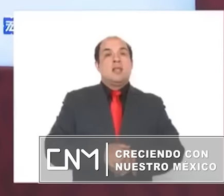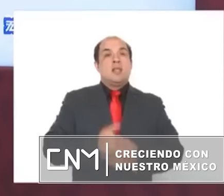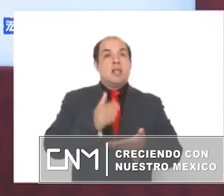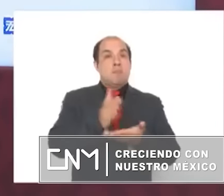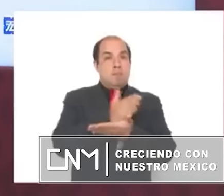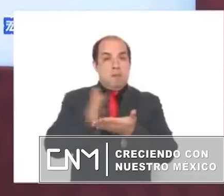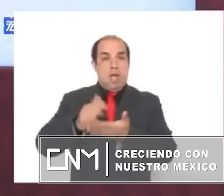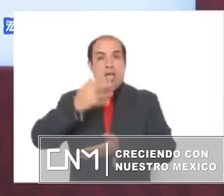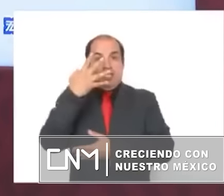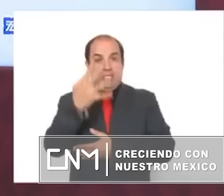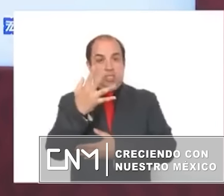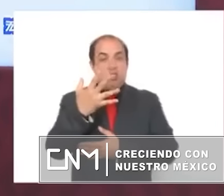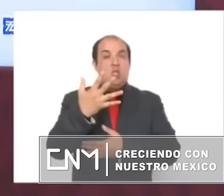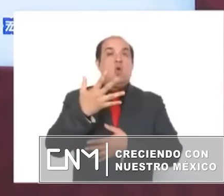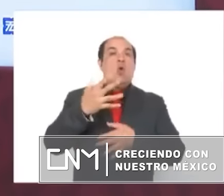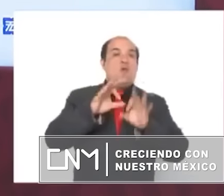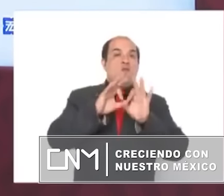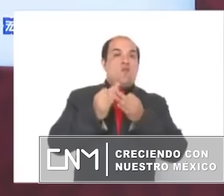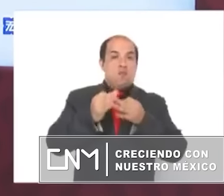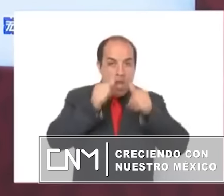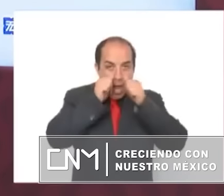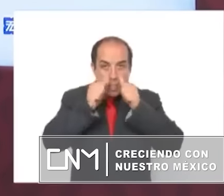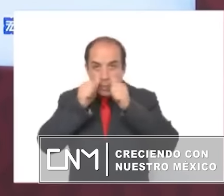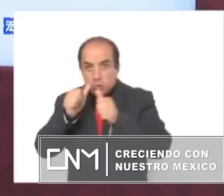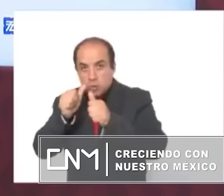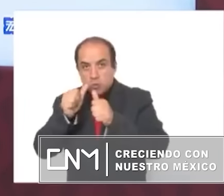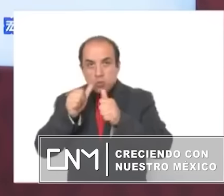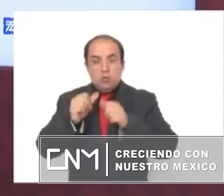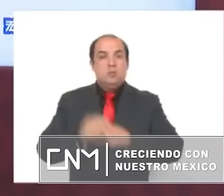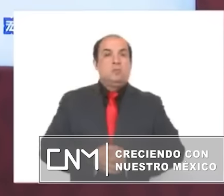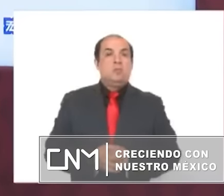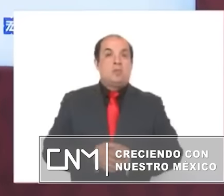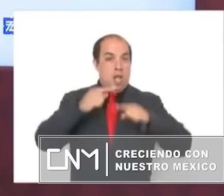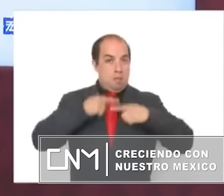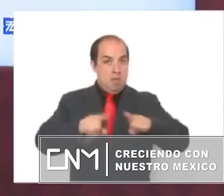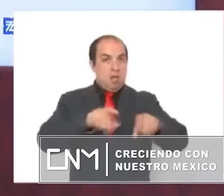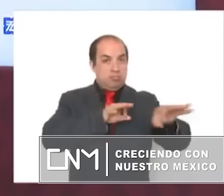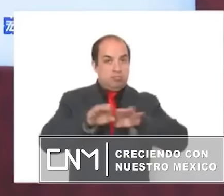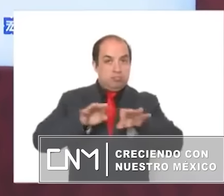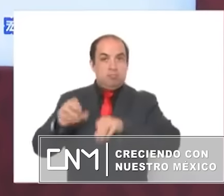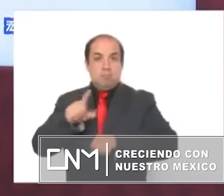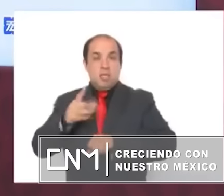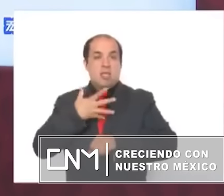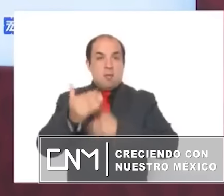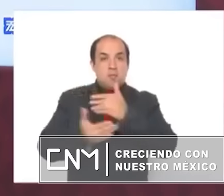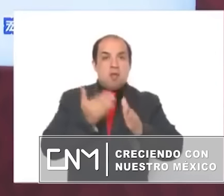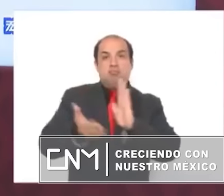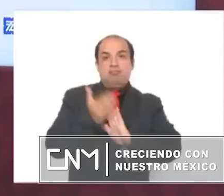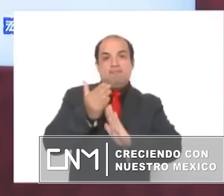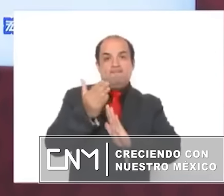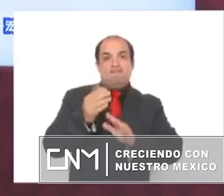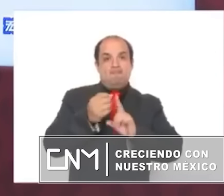frentes para atacar simultáneamente y a la vez tener una secuencia en los procesos